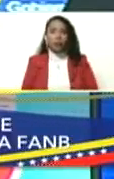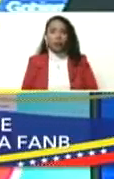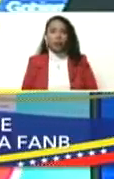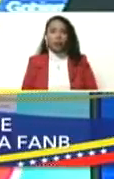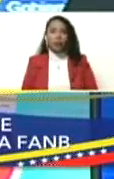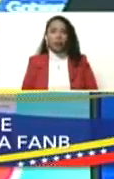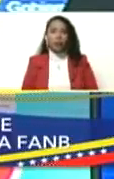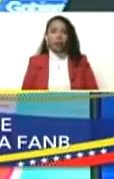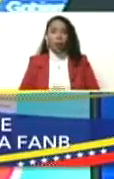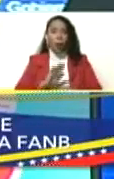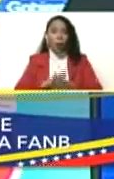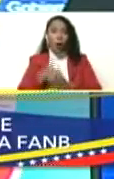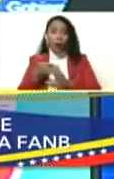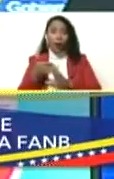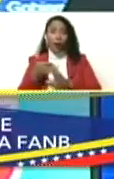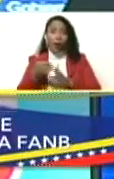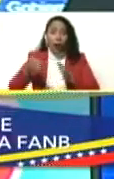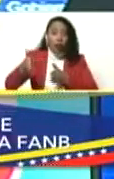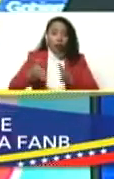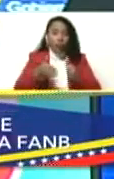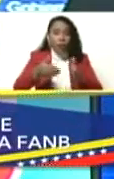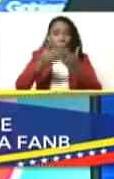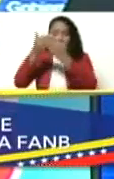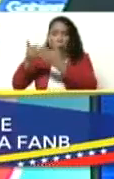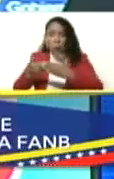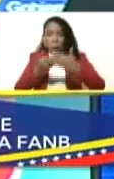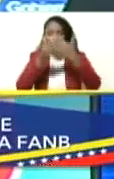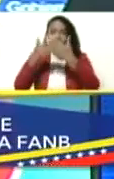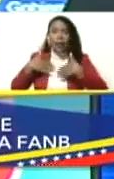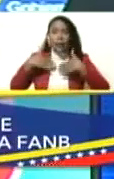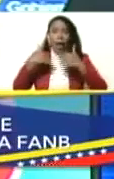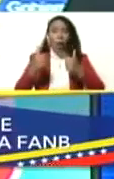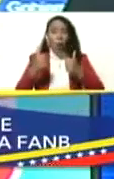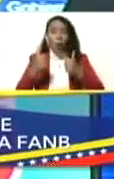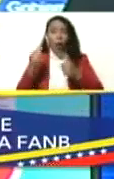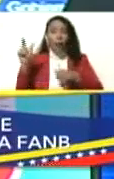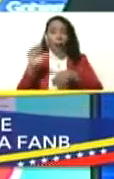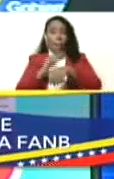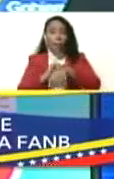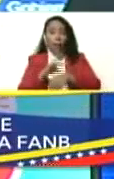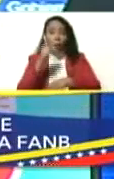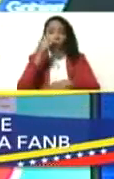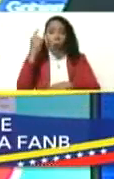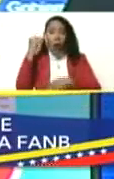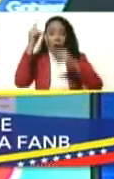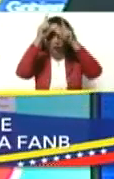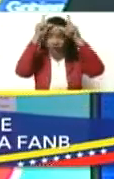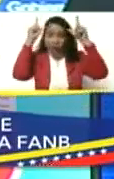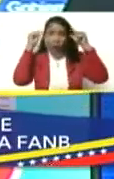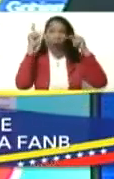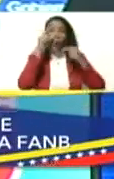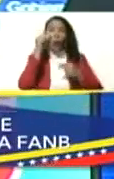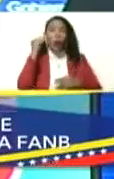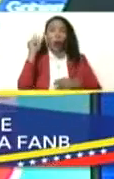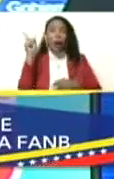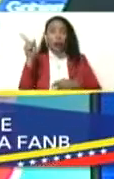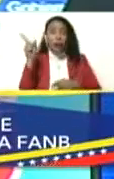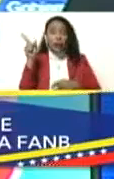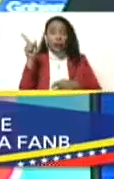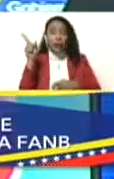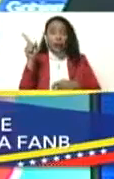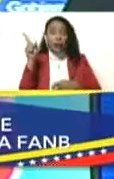porque la carrera de la salud, sea médico, médica, enfermero, enfermera, es un